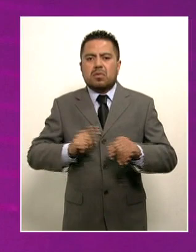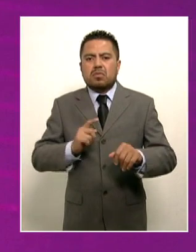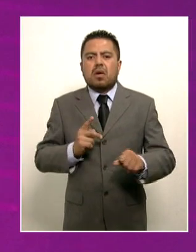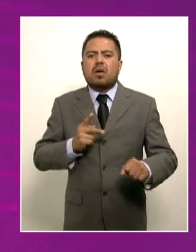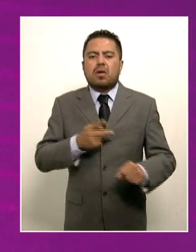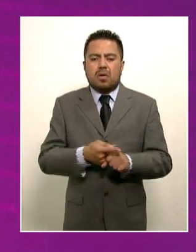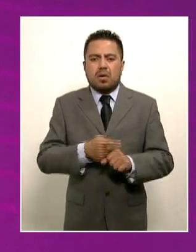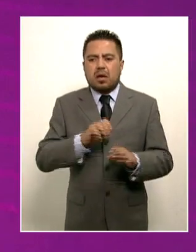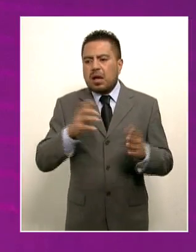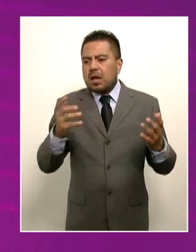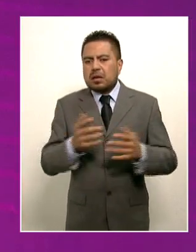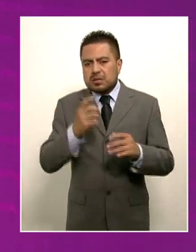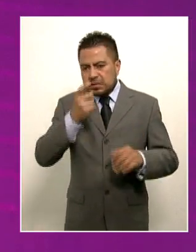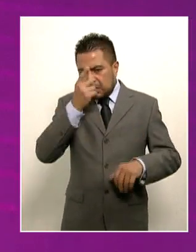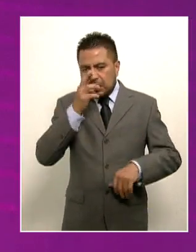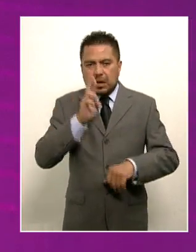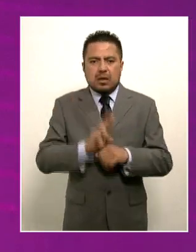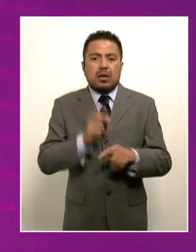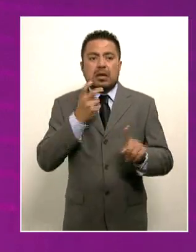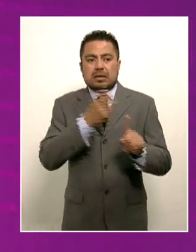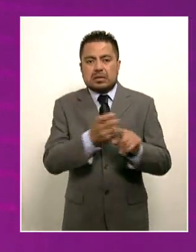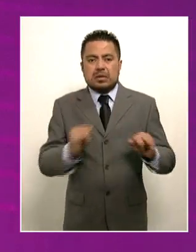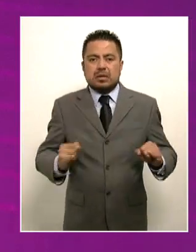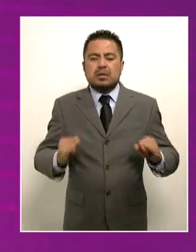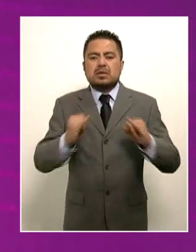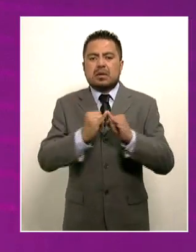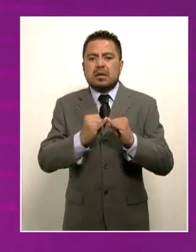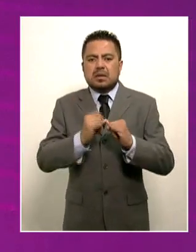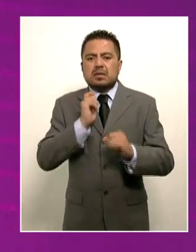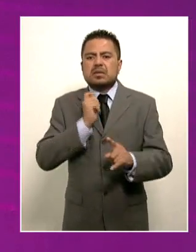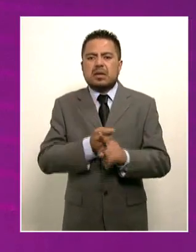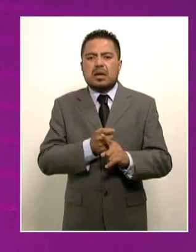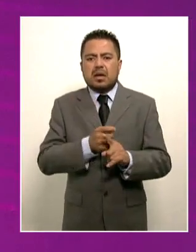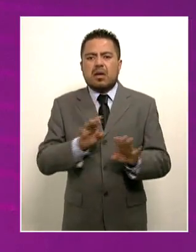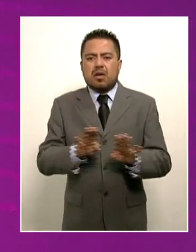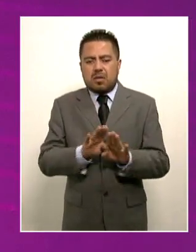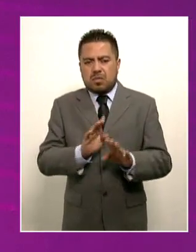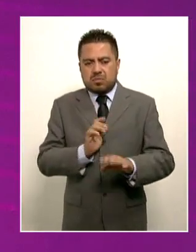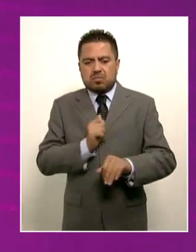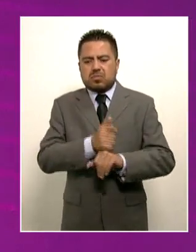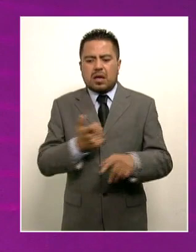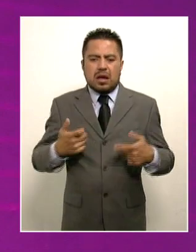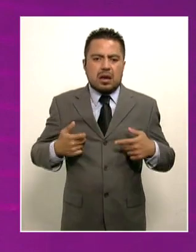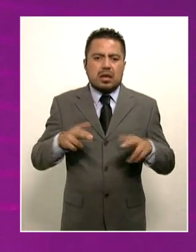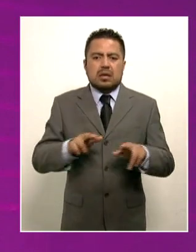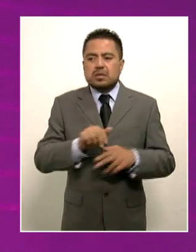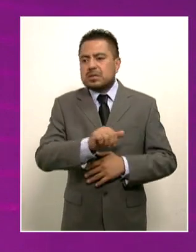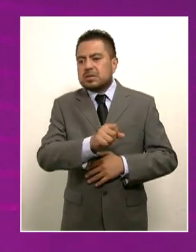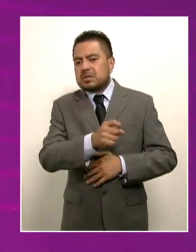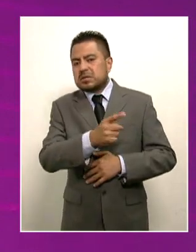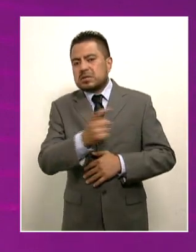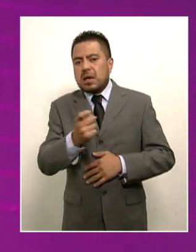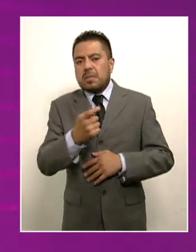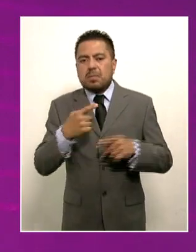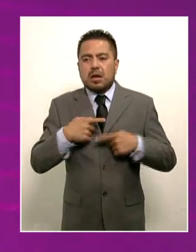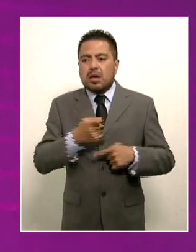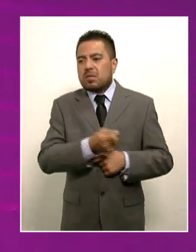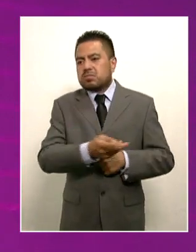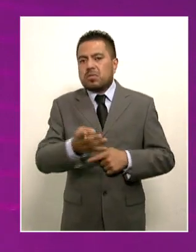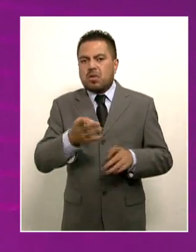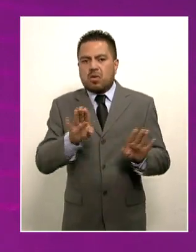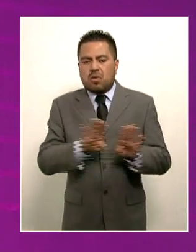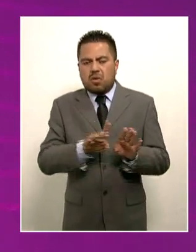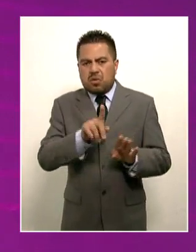voluntad hace que, por ejemplo, el director de esa institución sea el tutor de 100 personas. Entonces, ¿cómo vas a